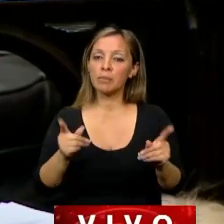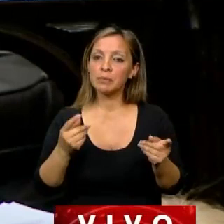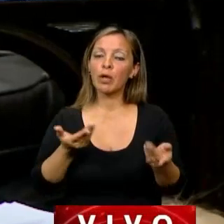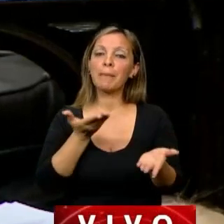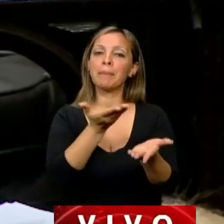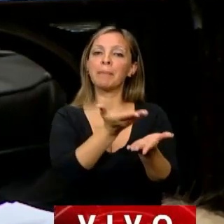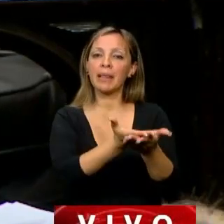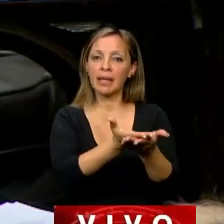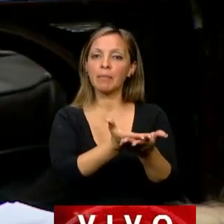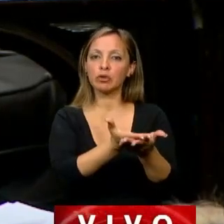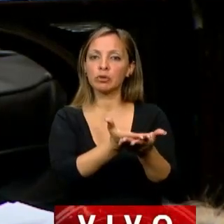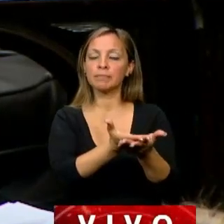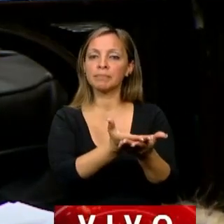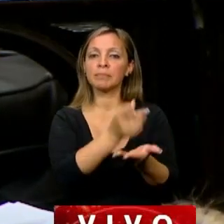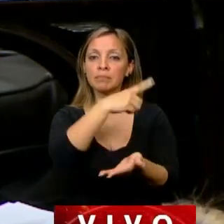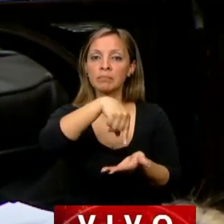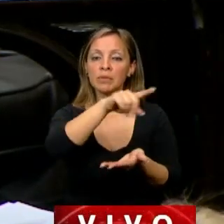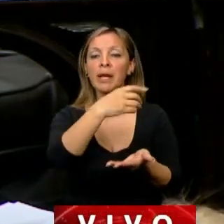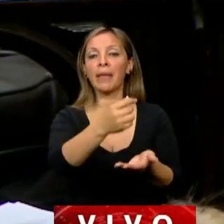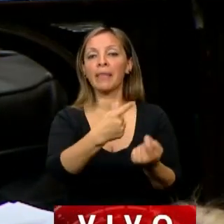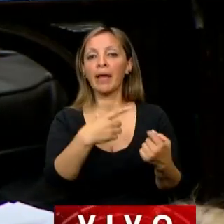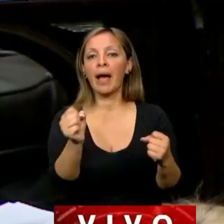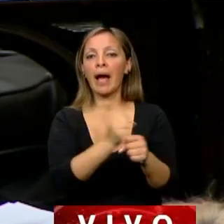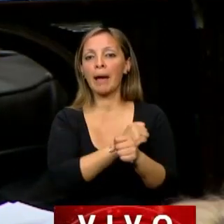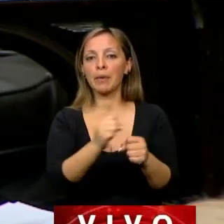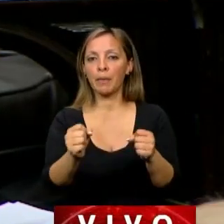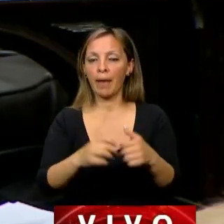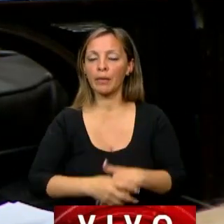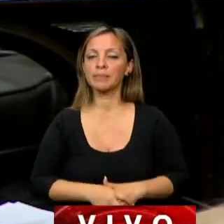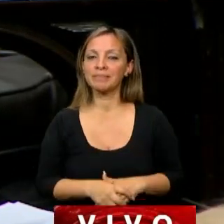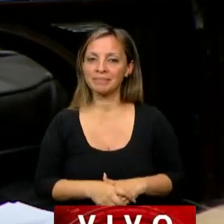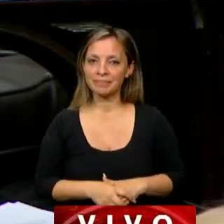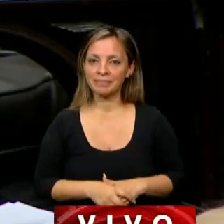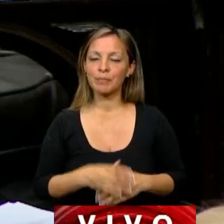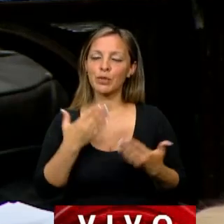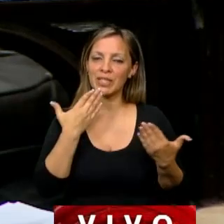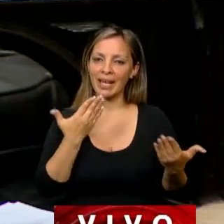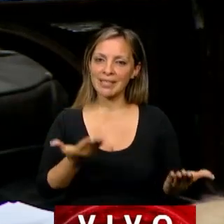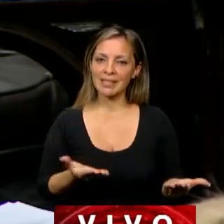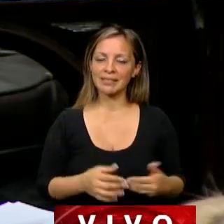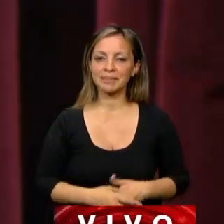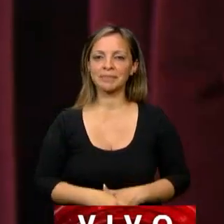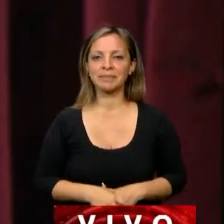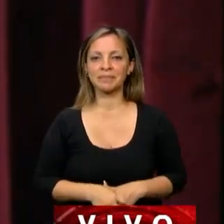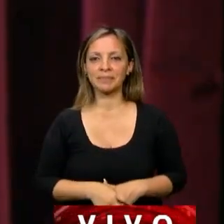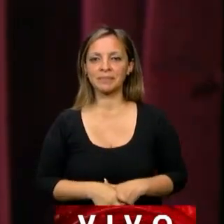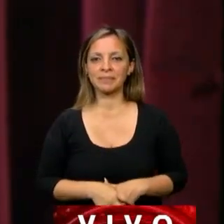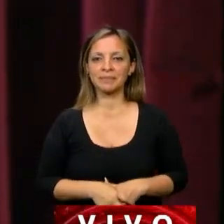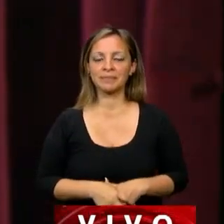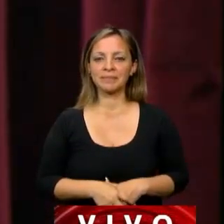solicitar se ha aprobado por el pleno de esta sesión muchísimas gracias